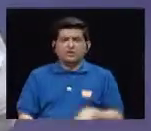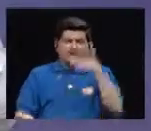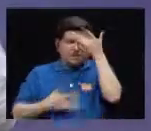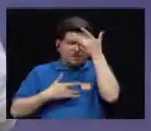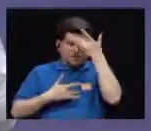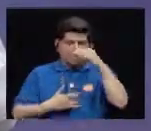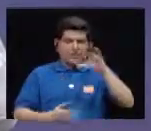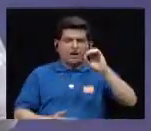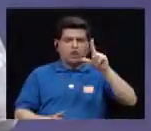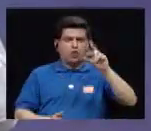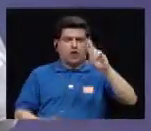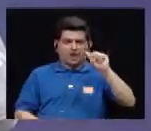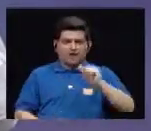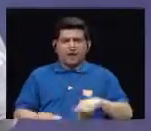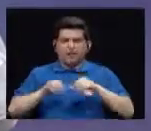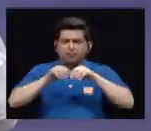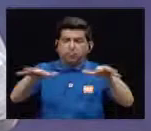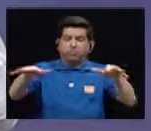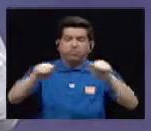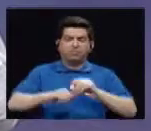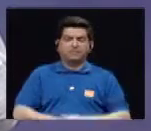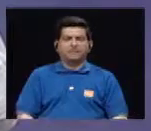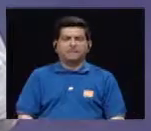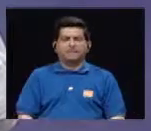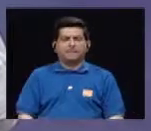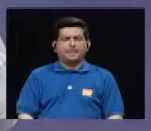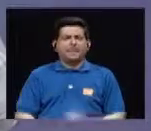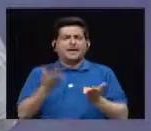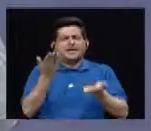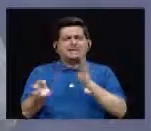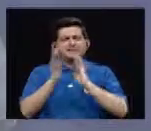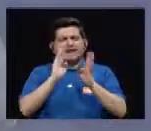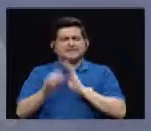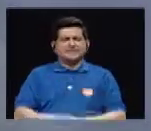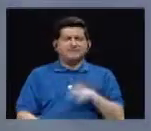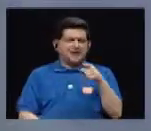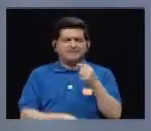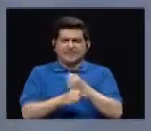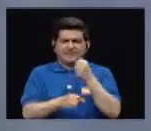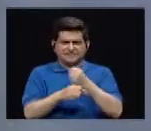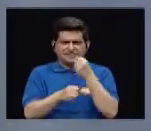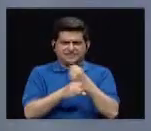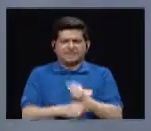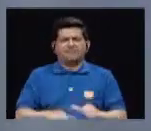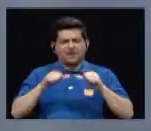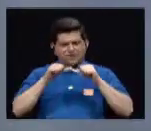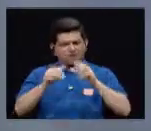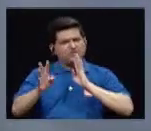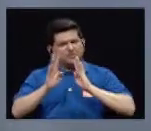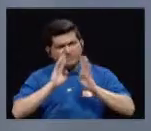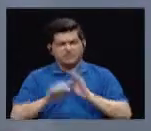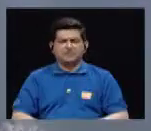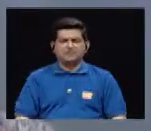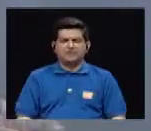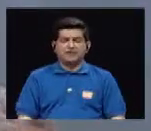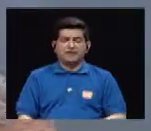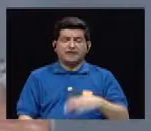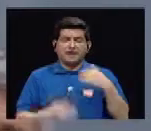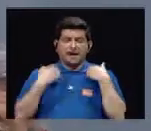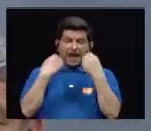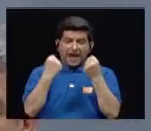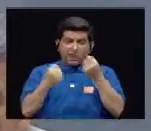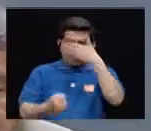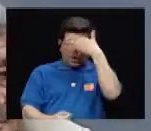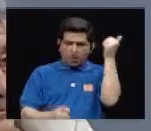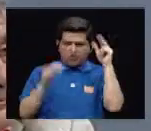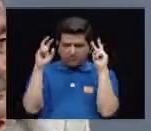del cólera cesó. Claro. Claro. Entonces, podemos hablar un poco de esta producción, continuar hablando sobre la producción del Héroe